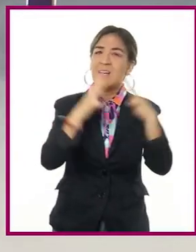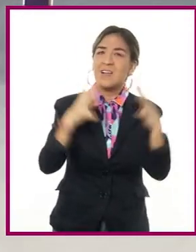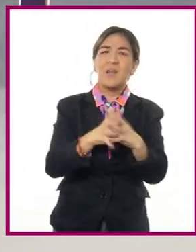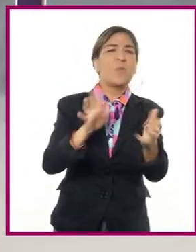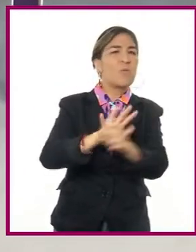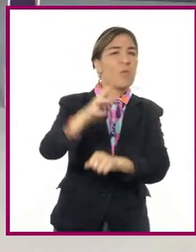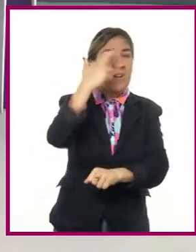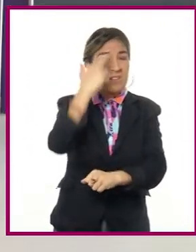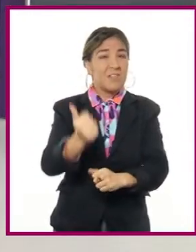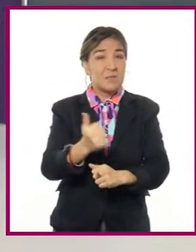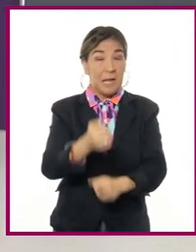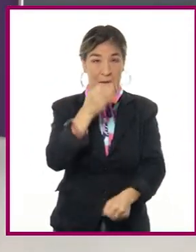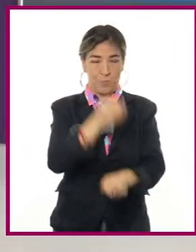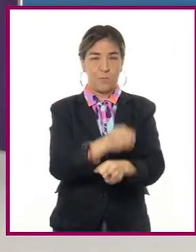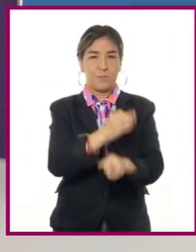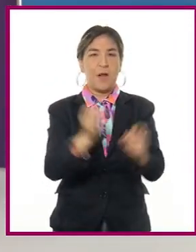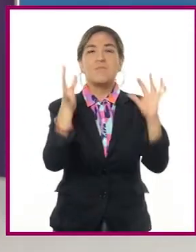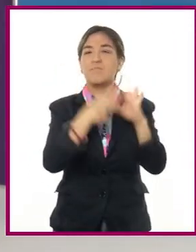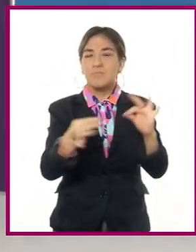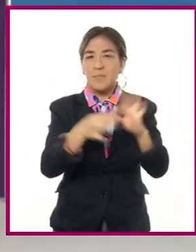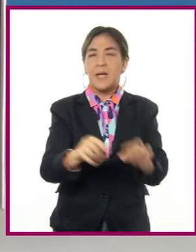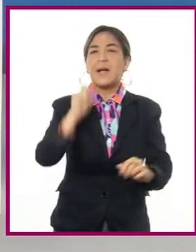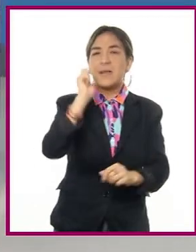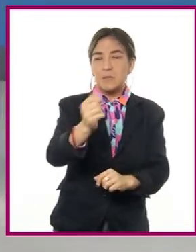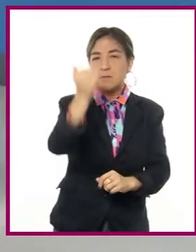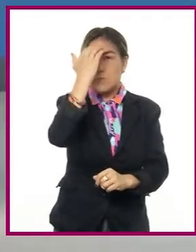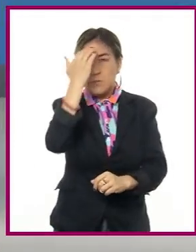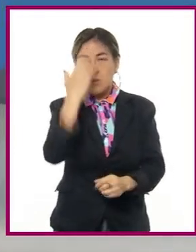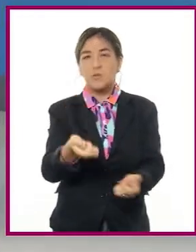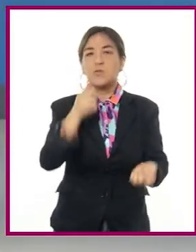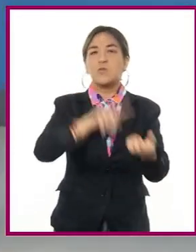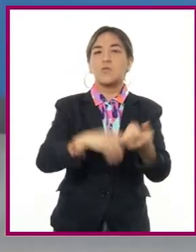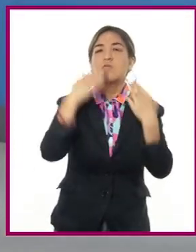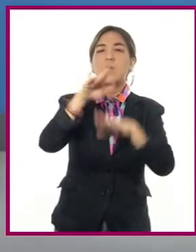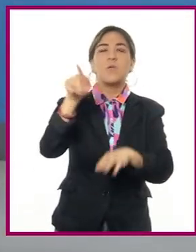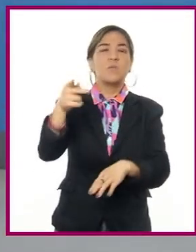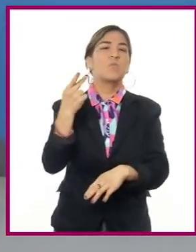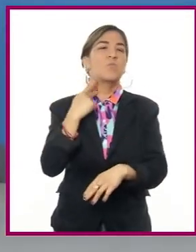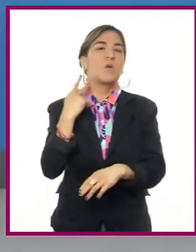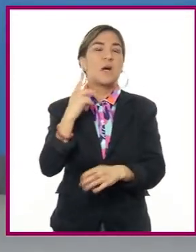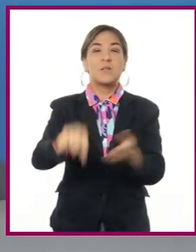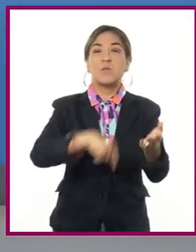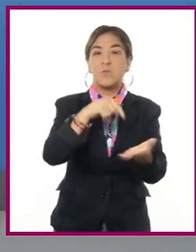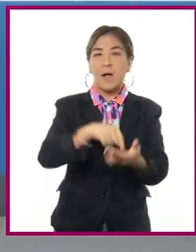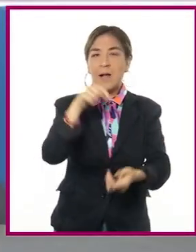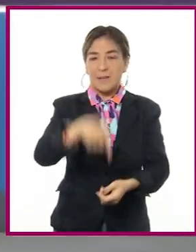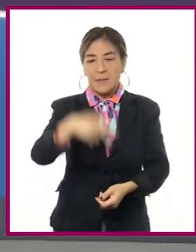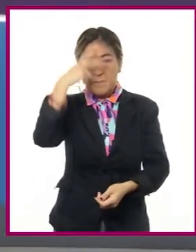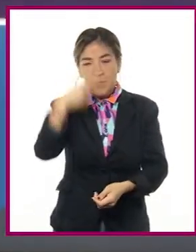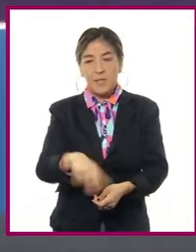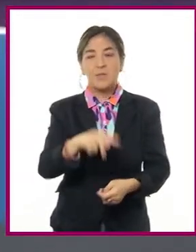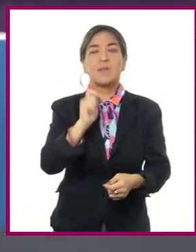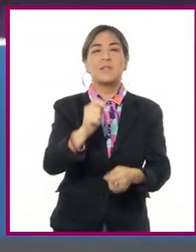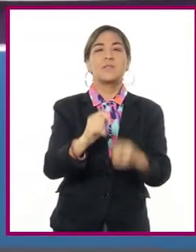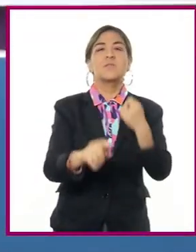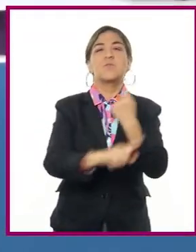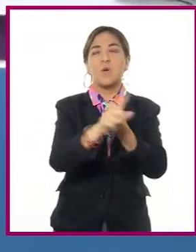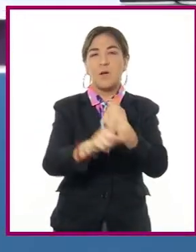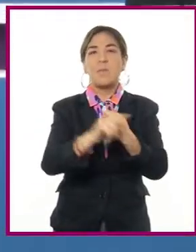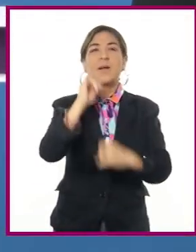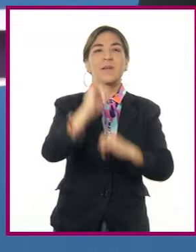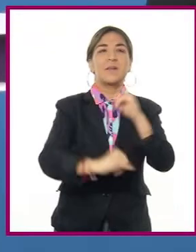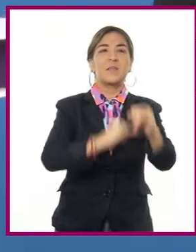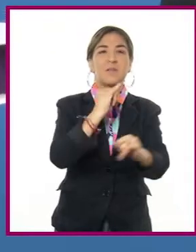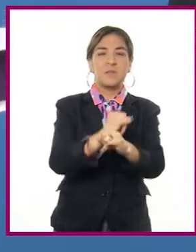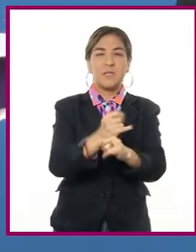nos embarcamos en un viaje que nos llevará a conocer más sobre la política exterior de México ante los acontecimientos internacionales de